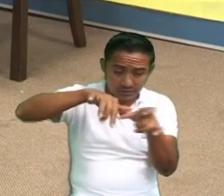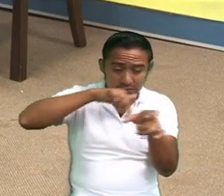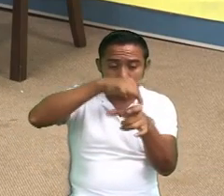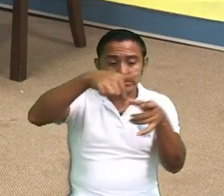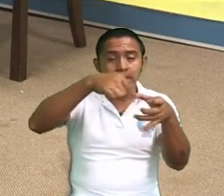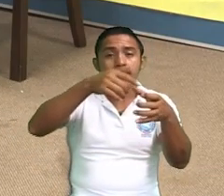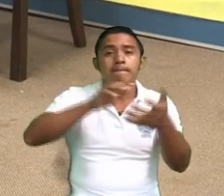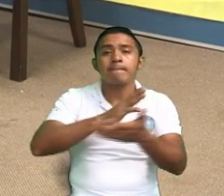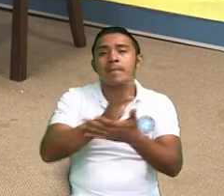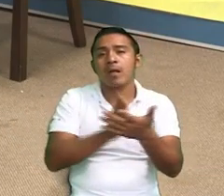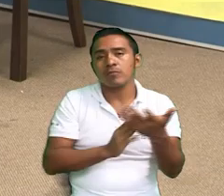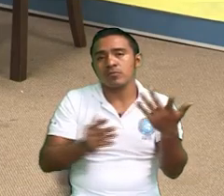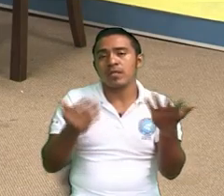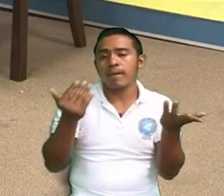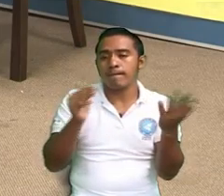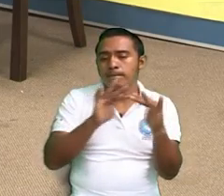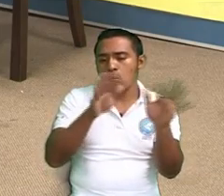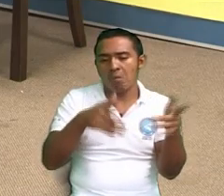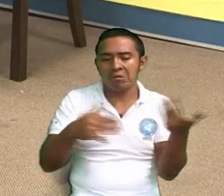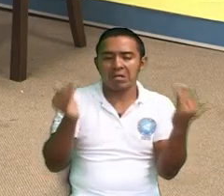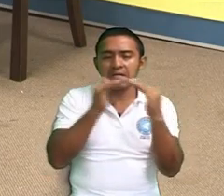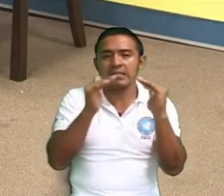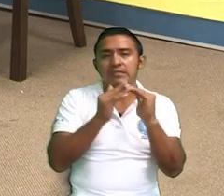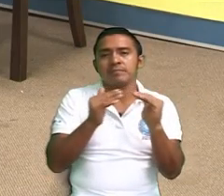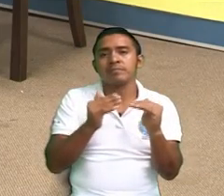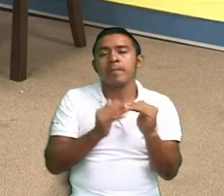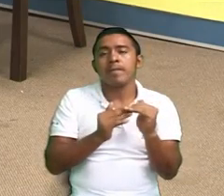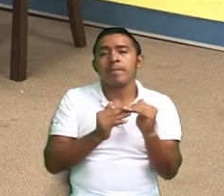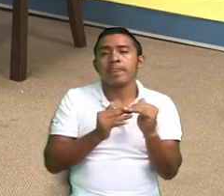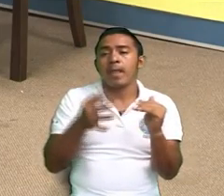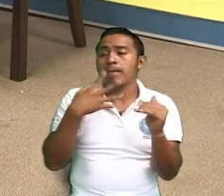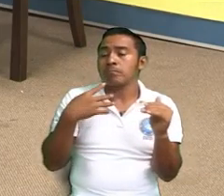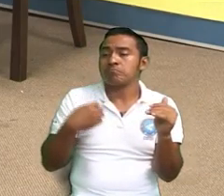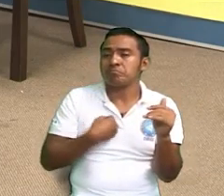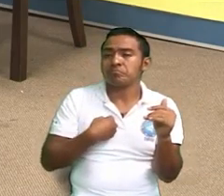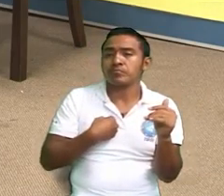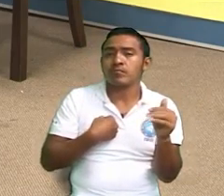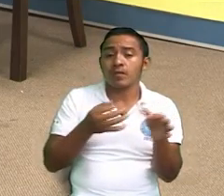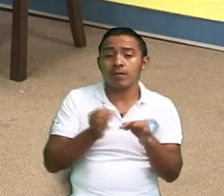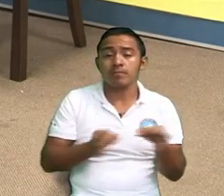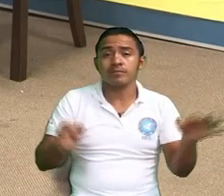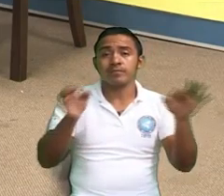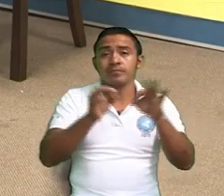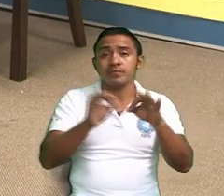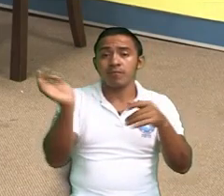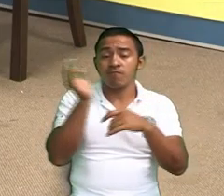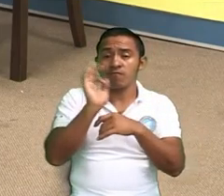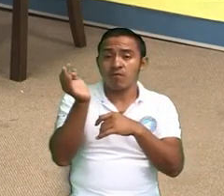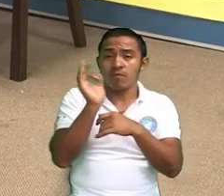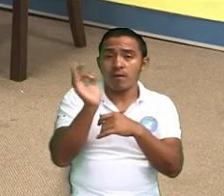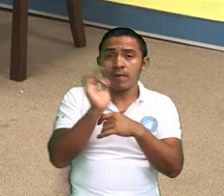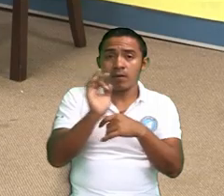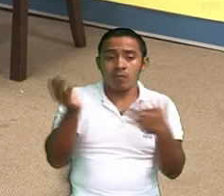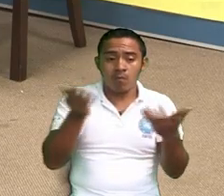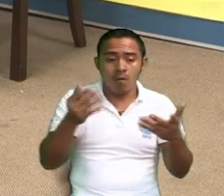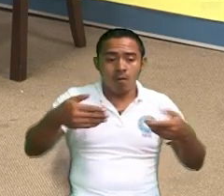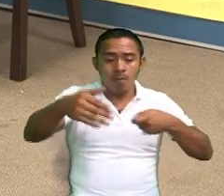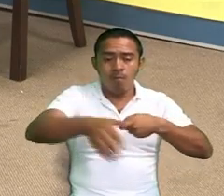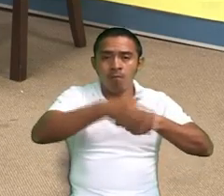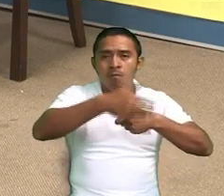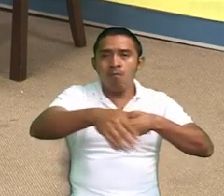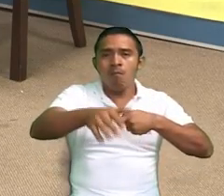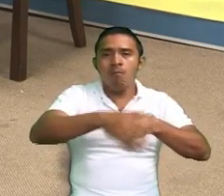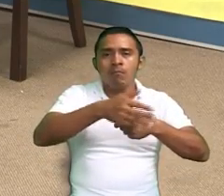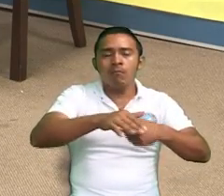hay amas de casa que preparan los alimentos. Usted nos decía que es importante la forma en que nosotros preparamos los